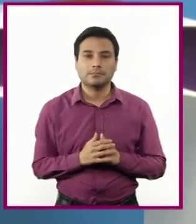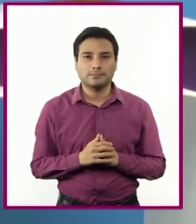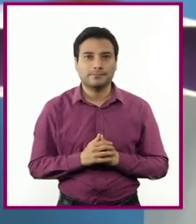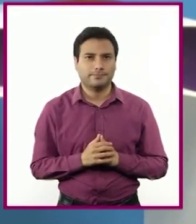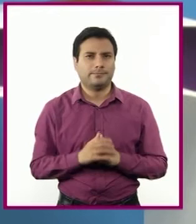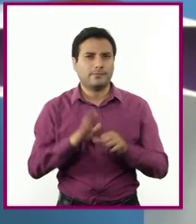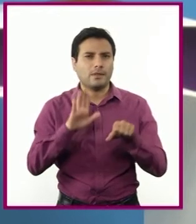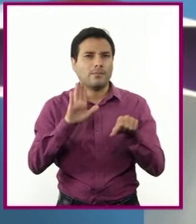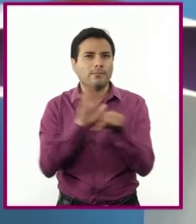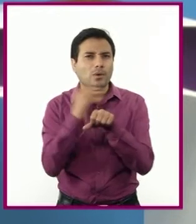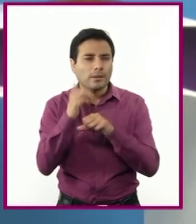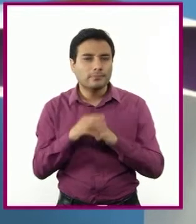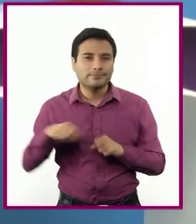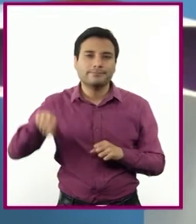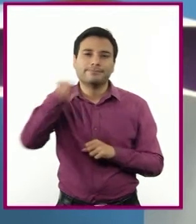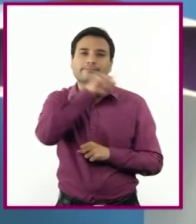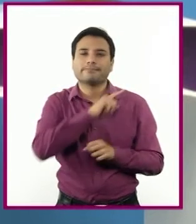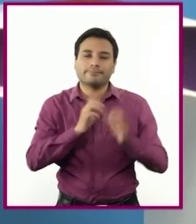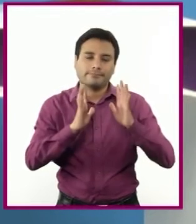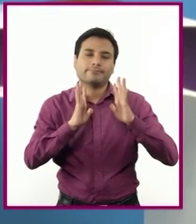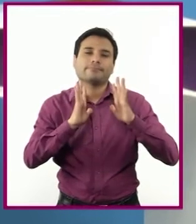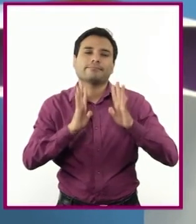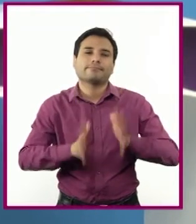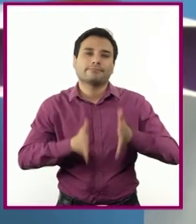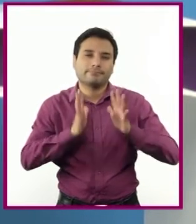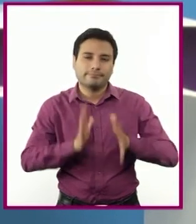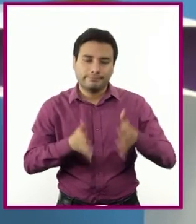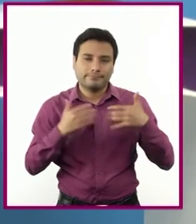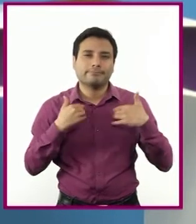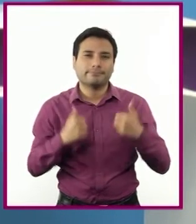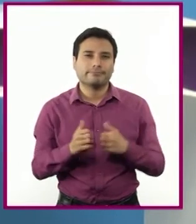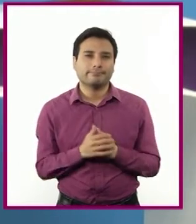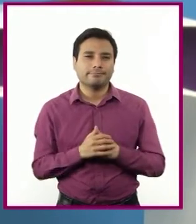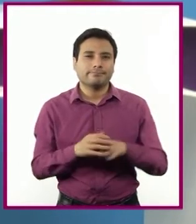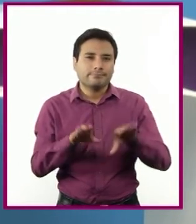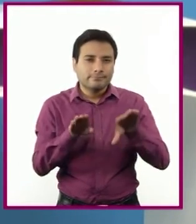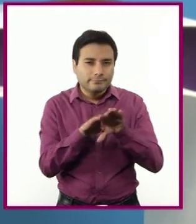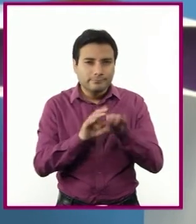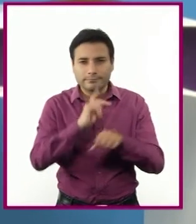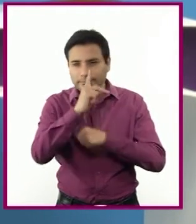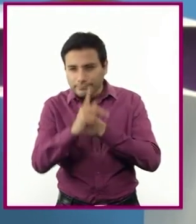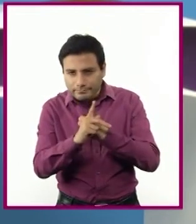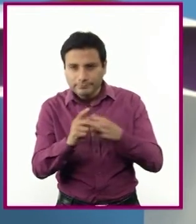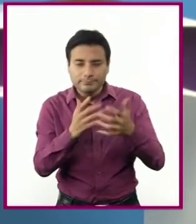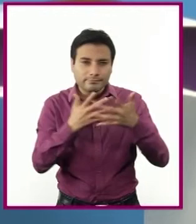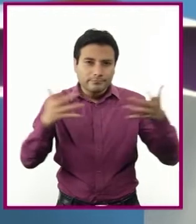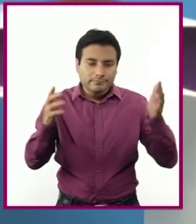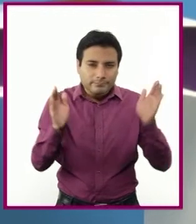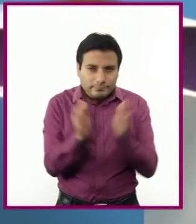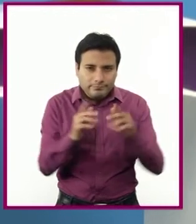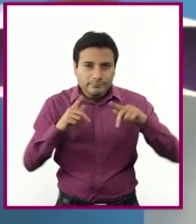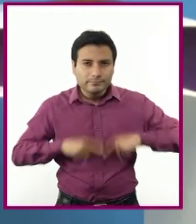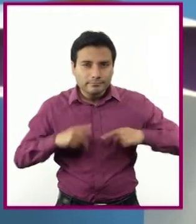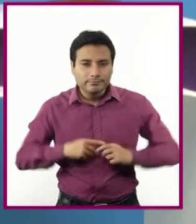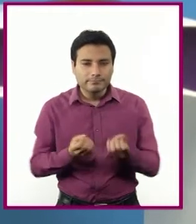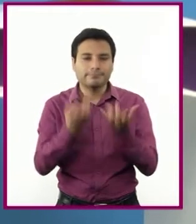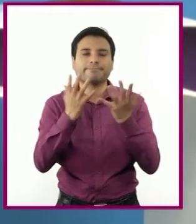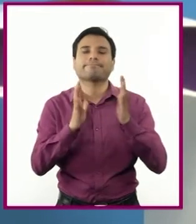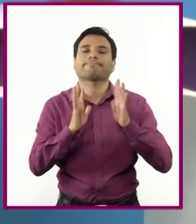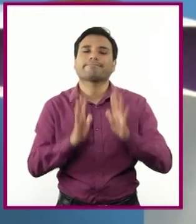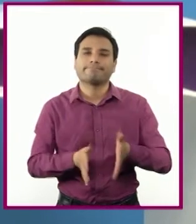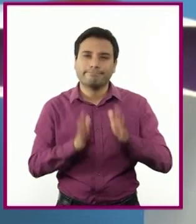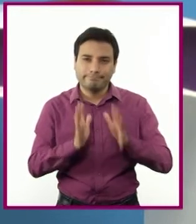que nos permite darnos una idea del tamaño y magnitud de las poblaciones humanas en relación con la